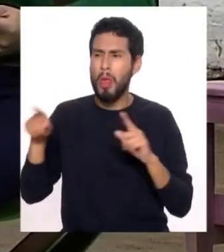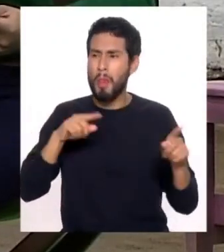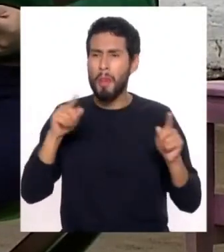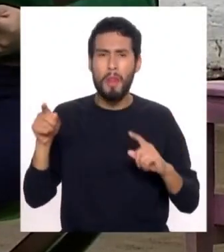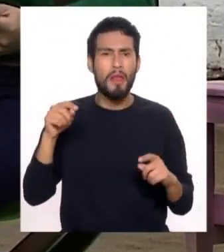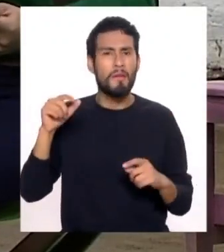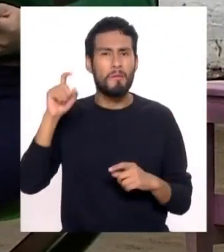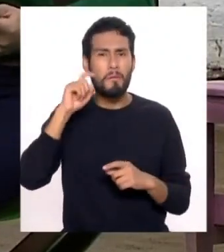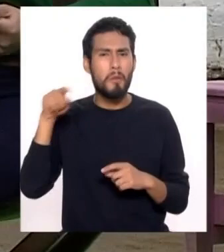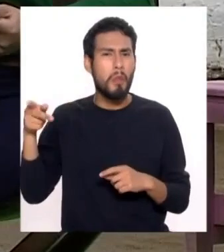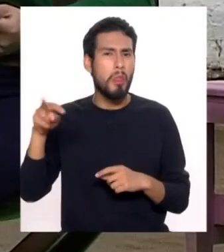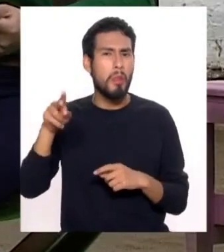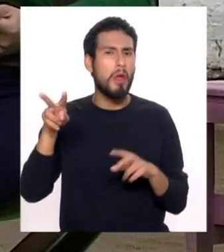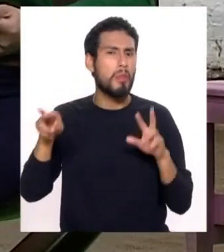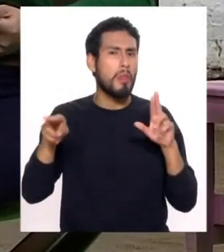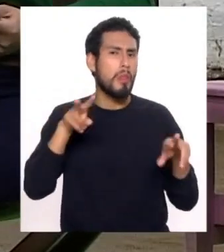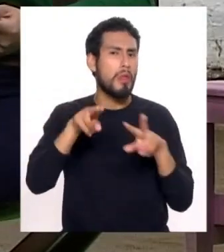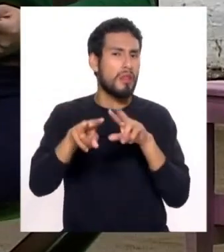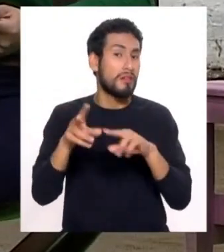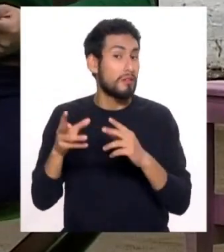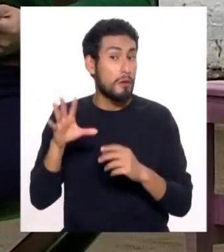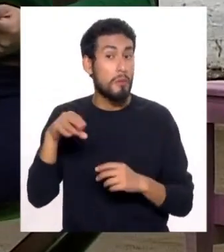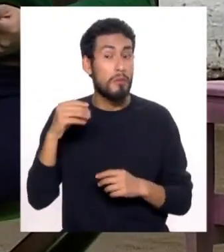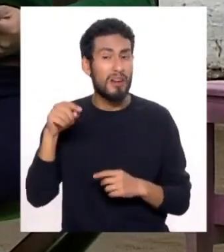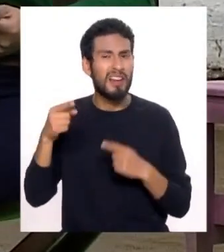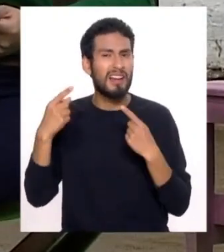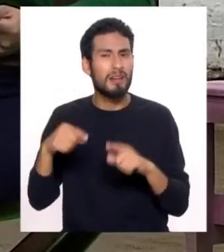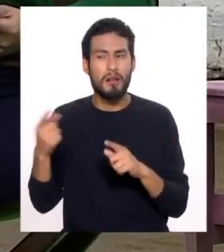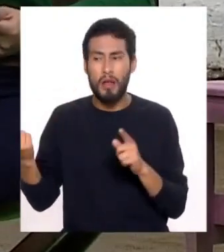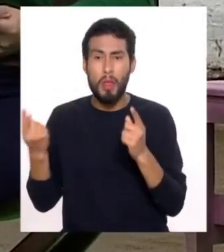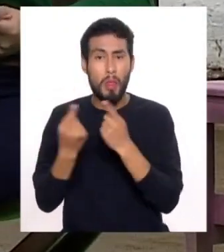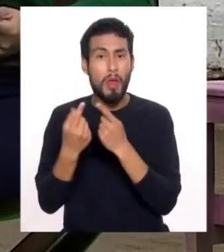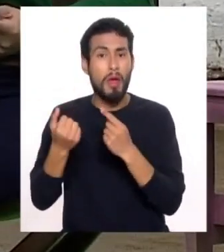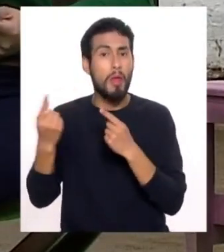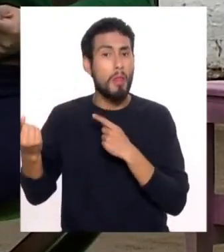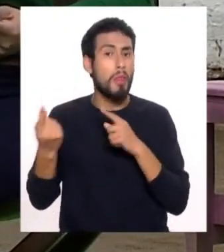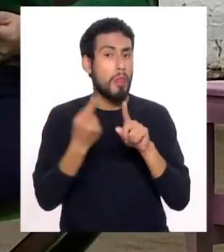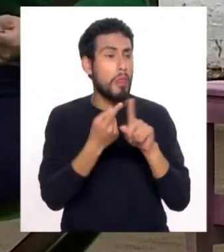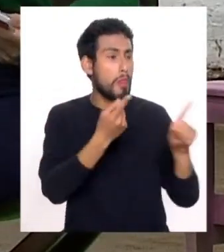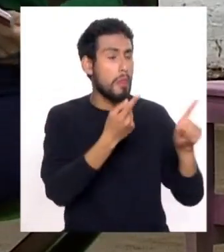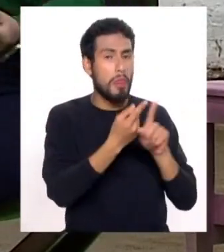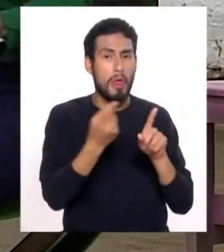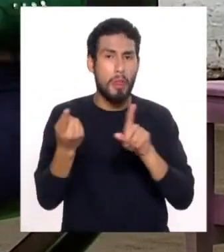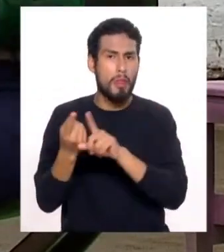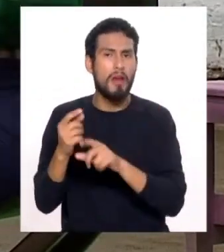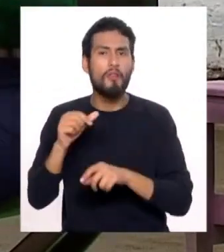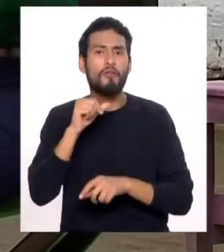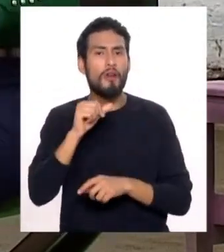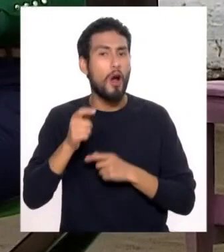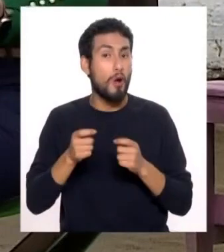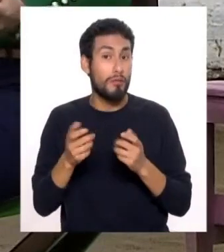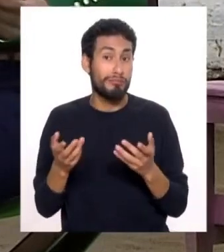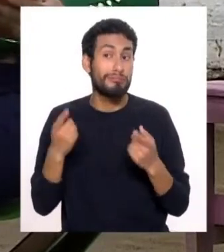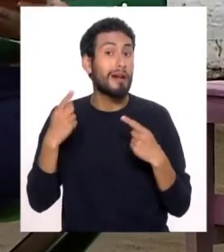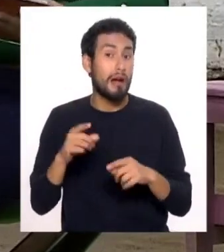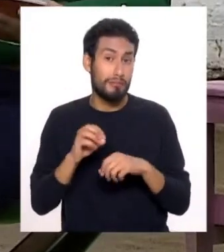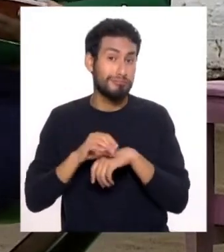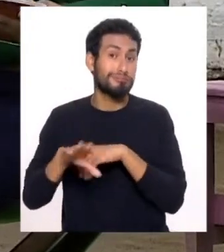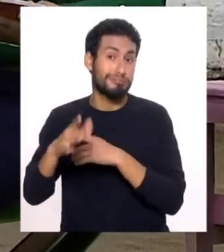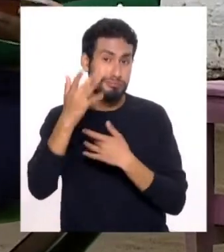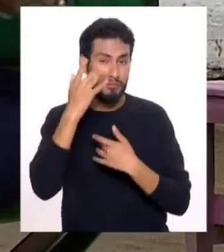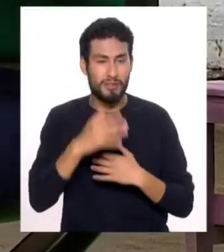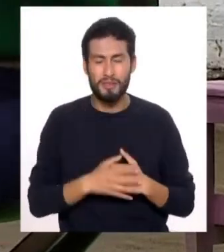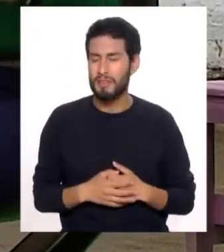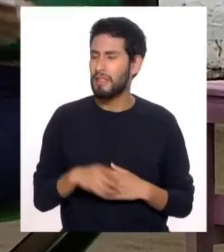sólidamente establecida, porque esto se da casualmente en el intercambio que uno puede tener de pareja sin control, ¿no? Sí, y doctores, bueno, ya tenemos una pregunta